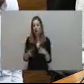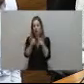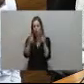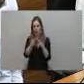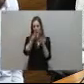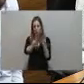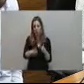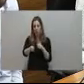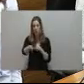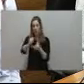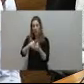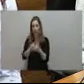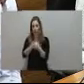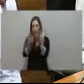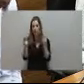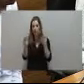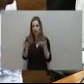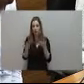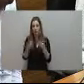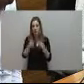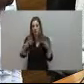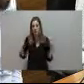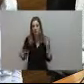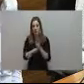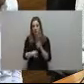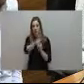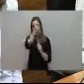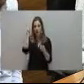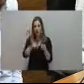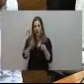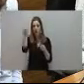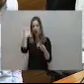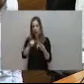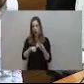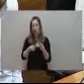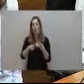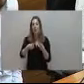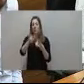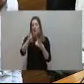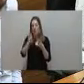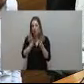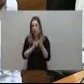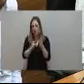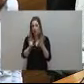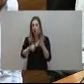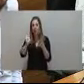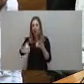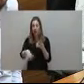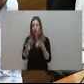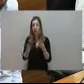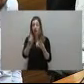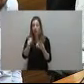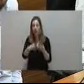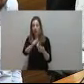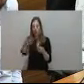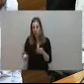compra y contratación públicas no deja de crecer: Madrid, Aragón, Valencia, Cádiz. Y los resultados comienzan a verse: fijación de la población